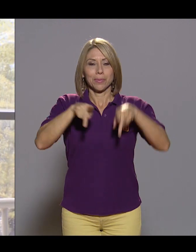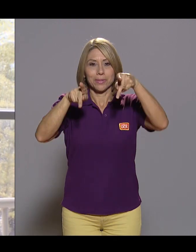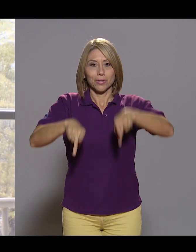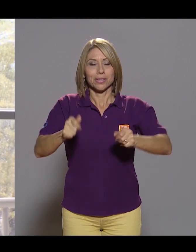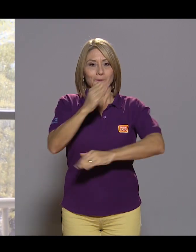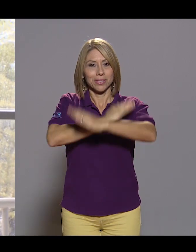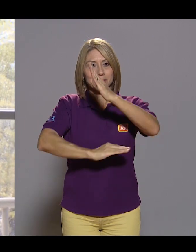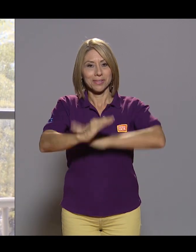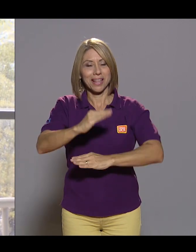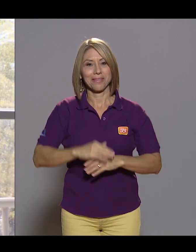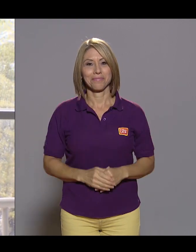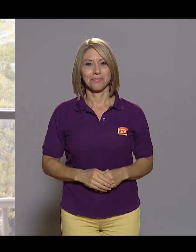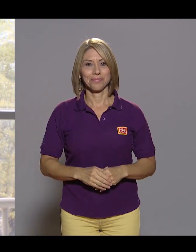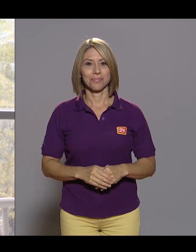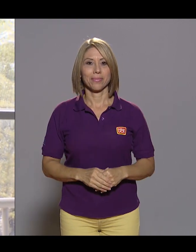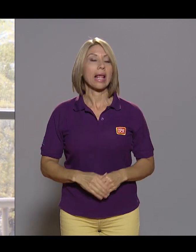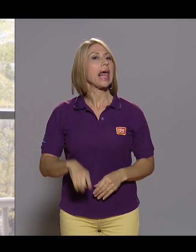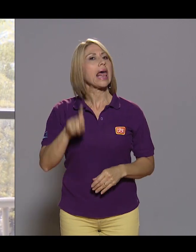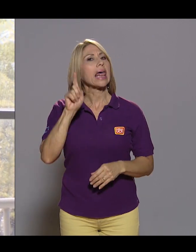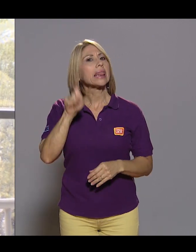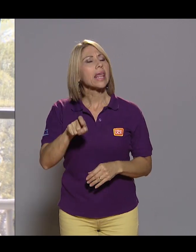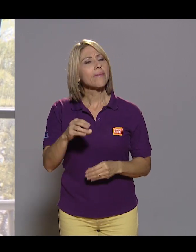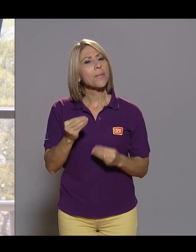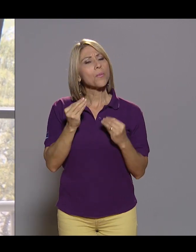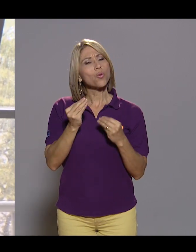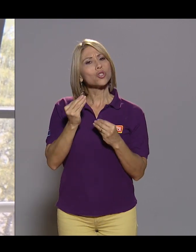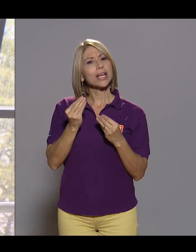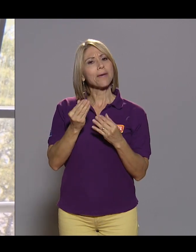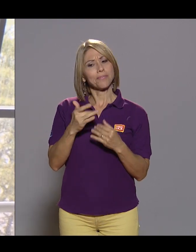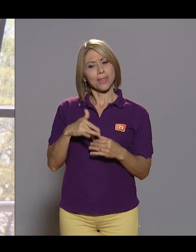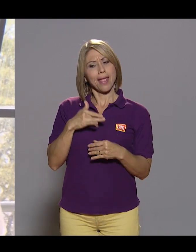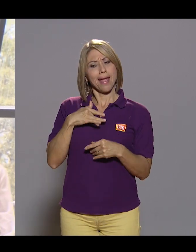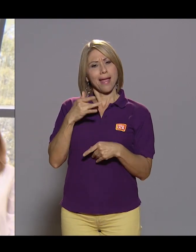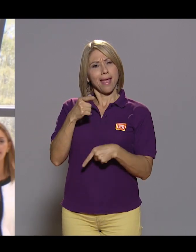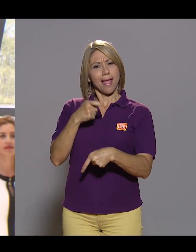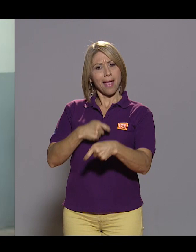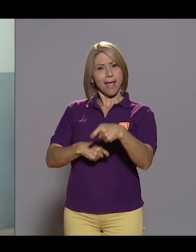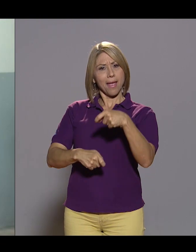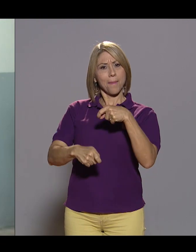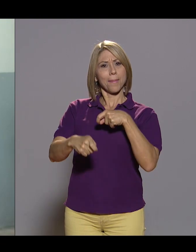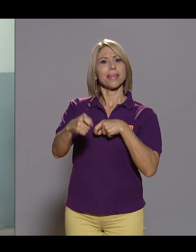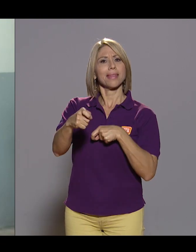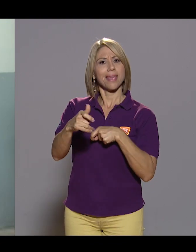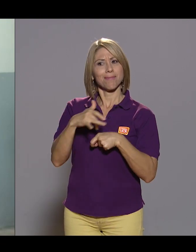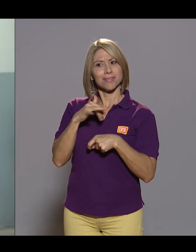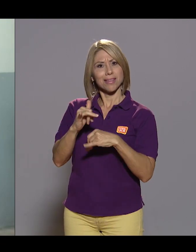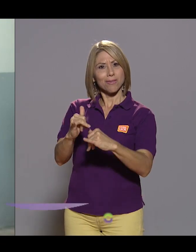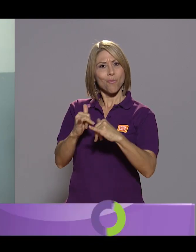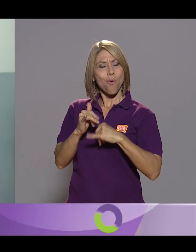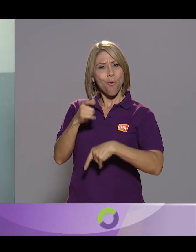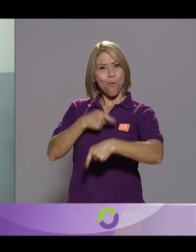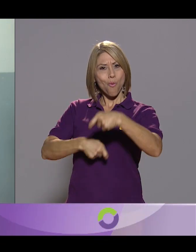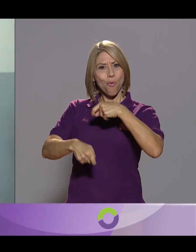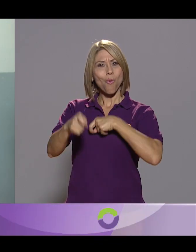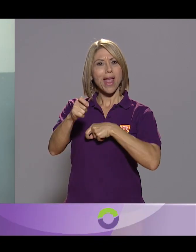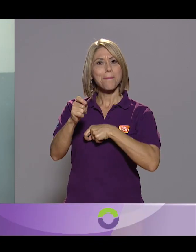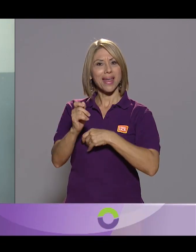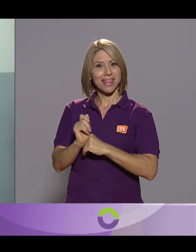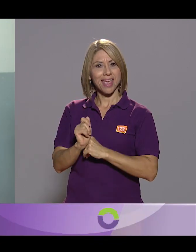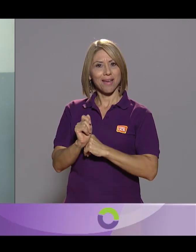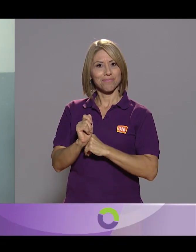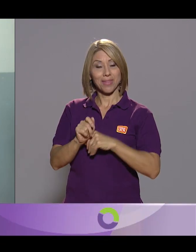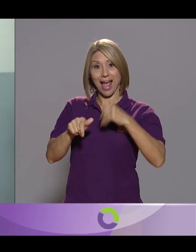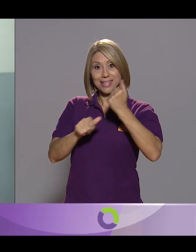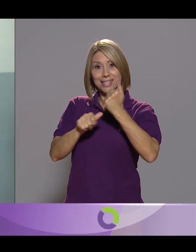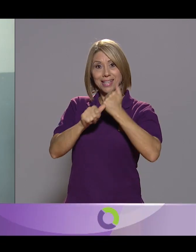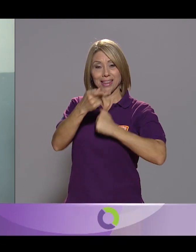con discapacidad. Tiene que haber mucha empatía por parte del asistente personal, ¿verdad? La